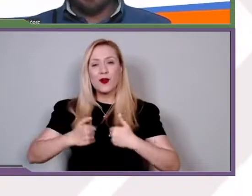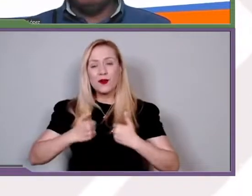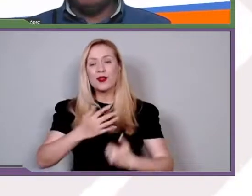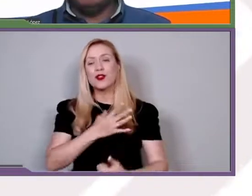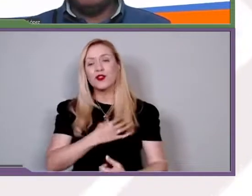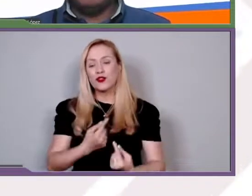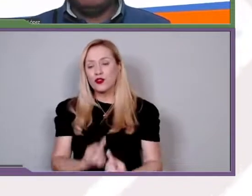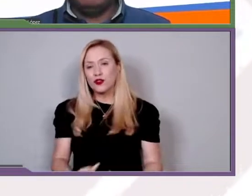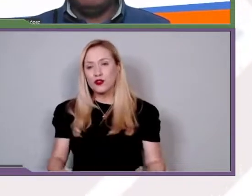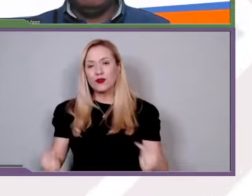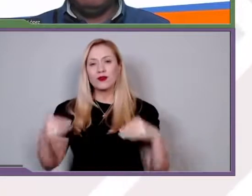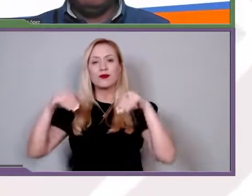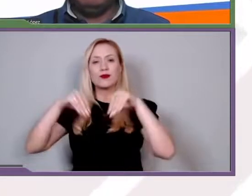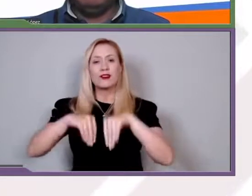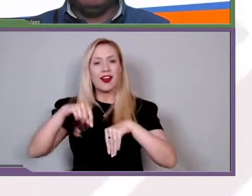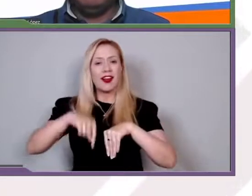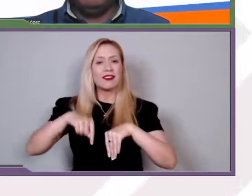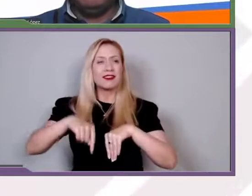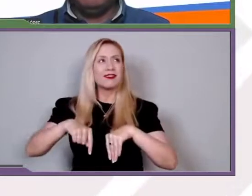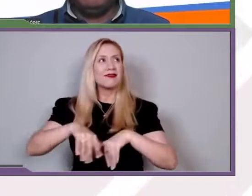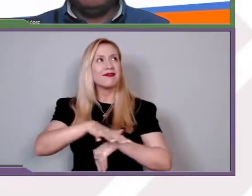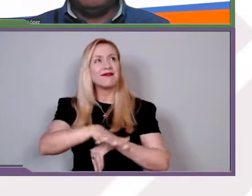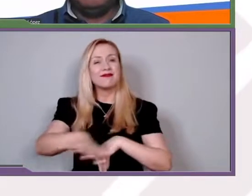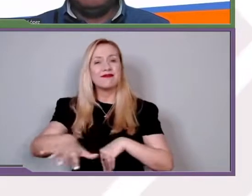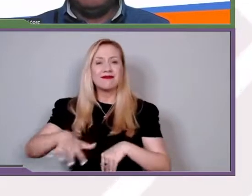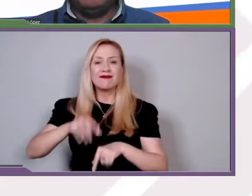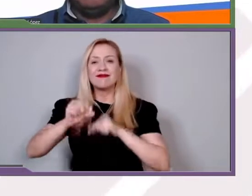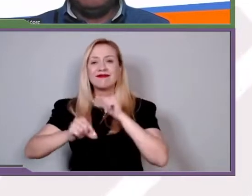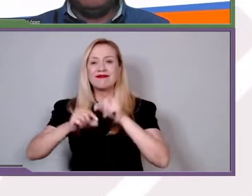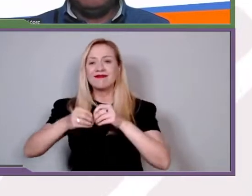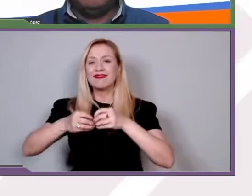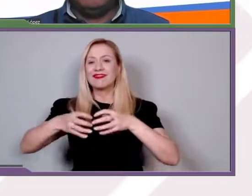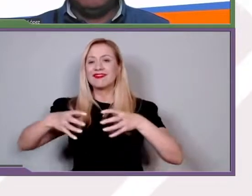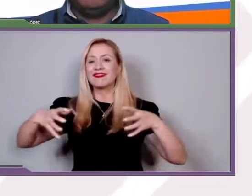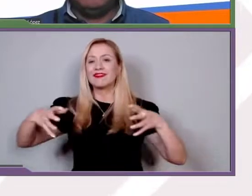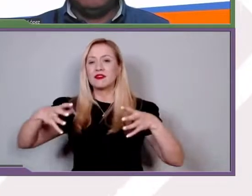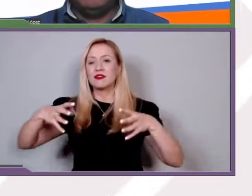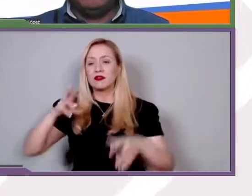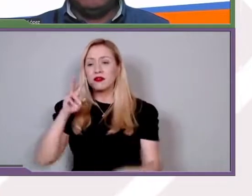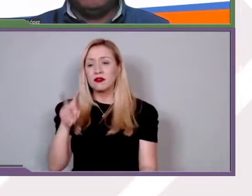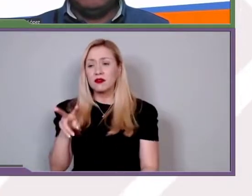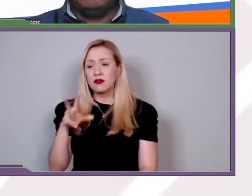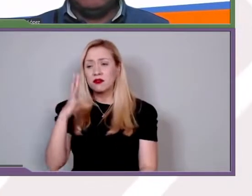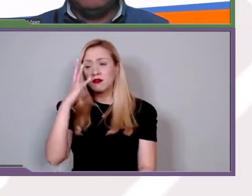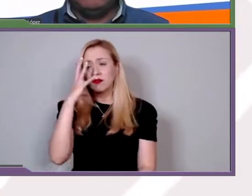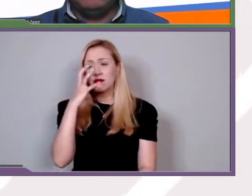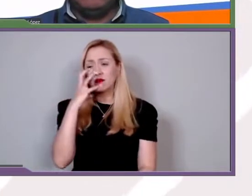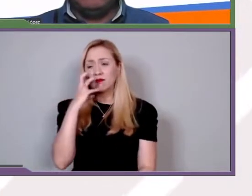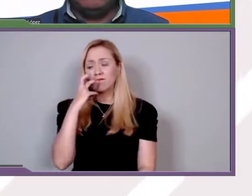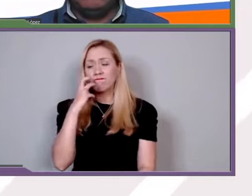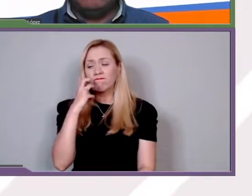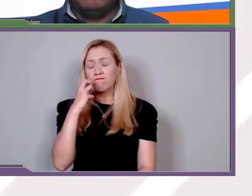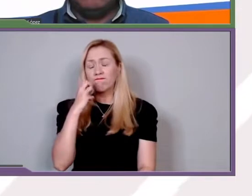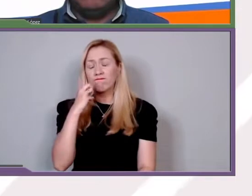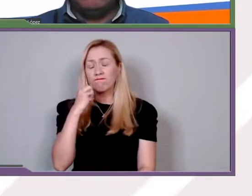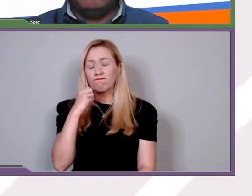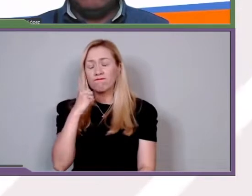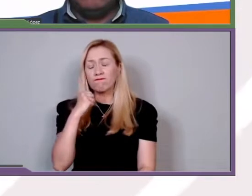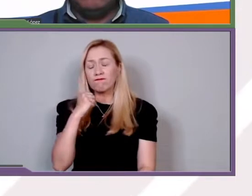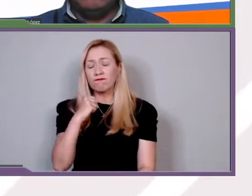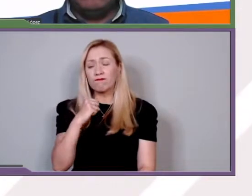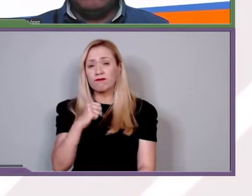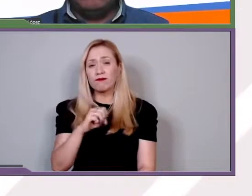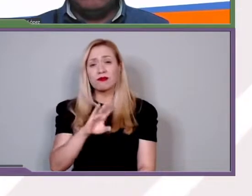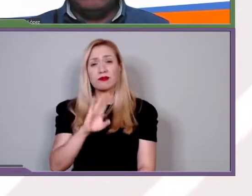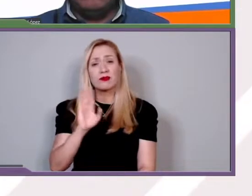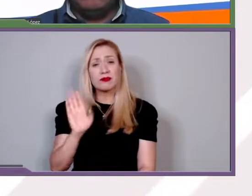a habitar estos pedregales del sur de la ciudad, y vemos con tristeza que pues hay ese